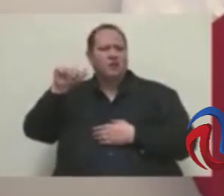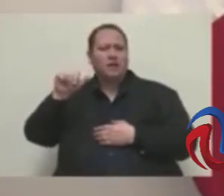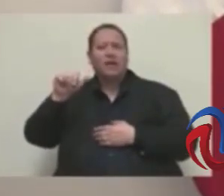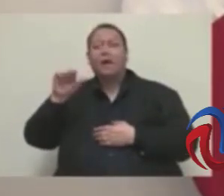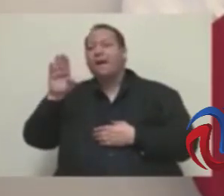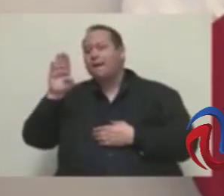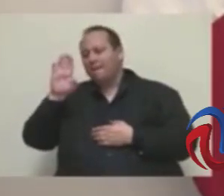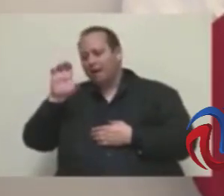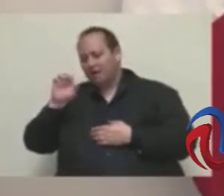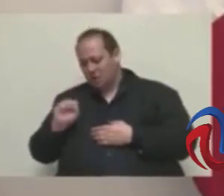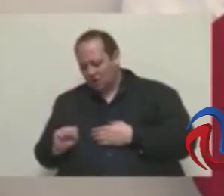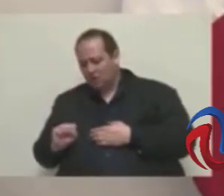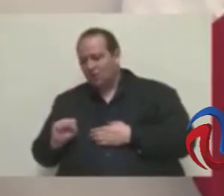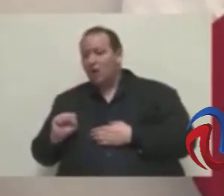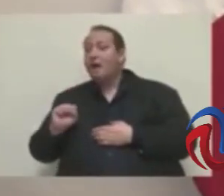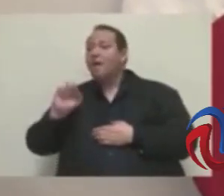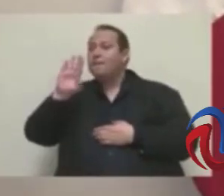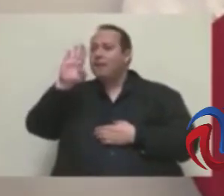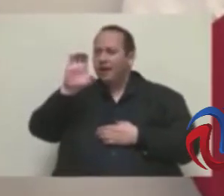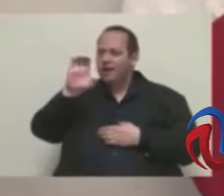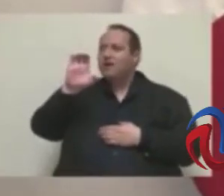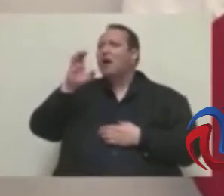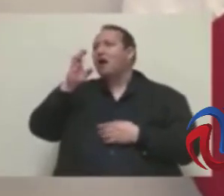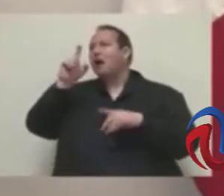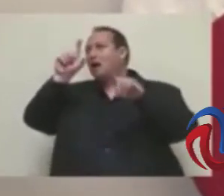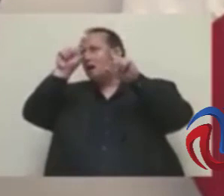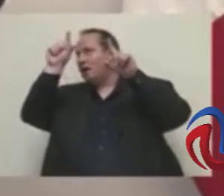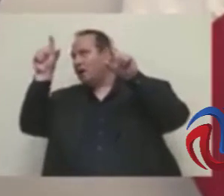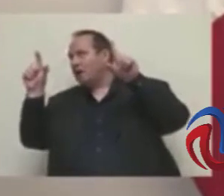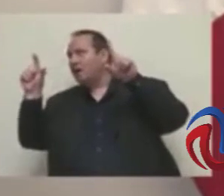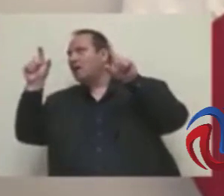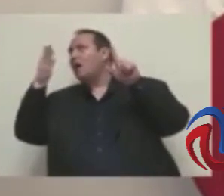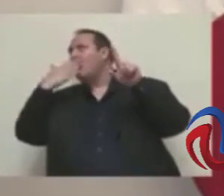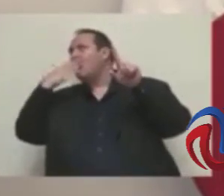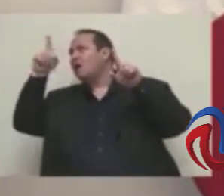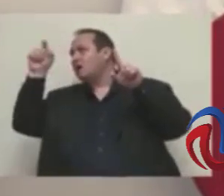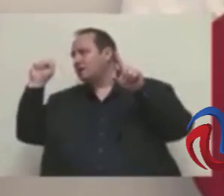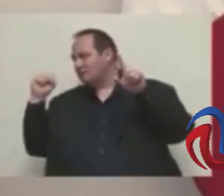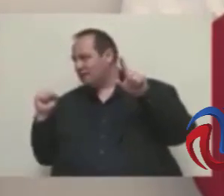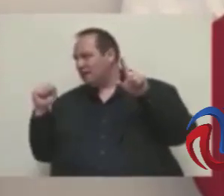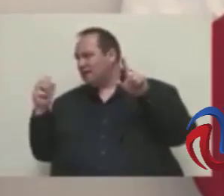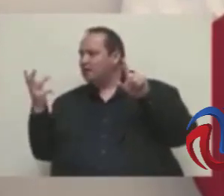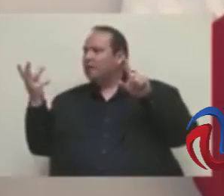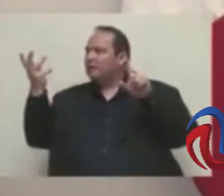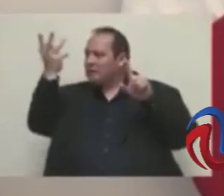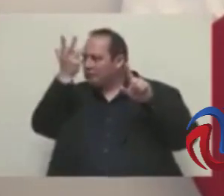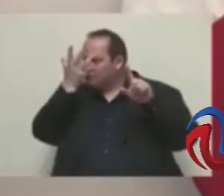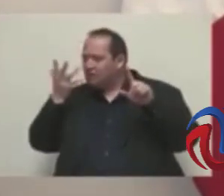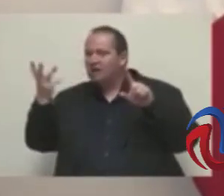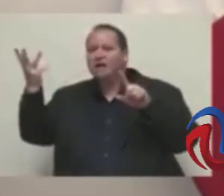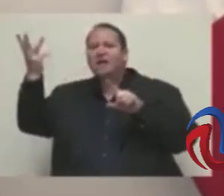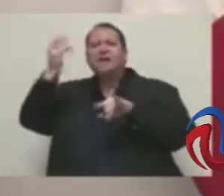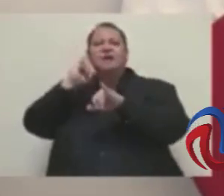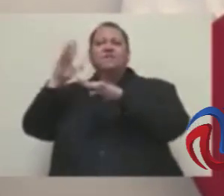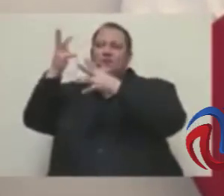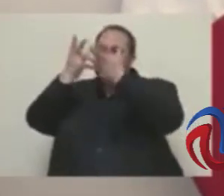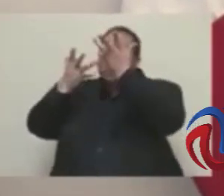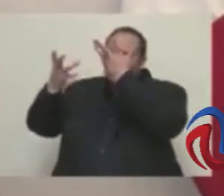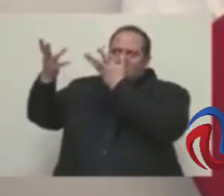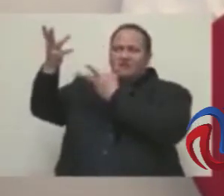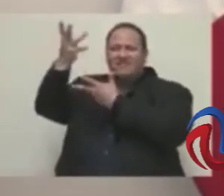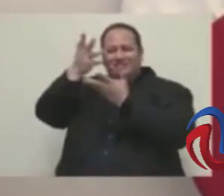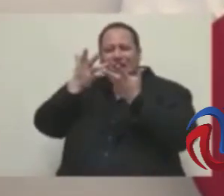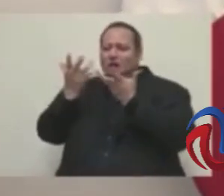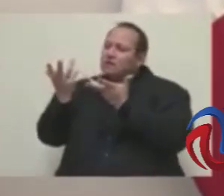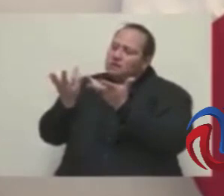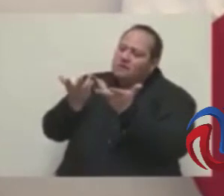Sur Baja California Sonora Sinaloa cosa Nayarit sí es es intercambio cosa permanente de información de bases de datos